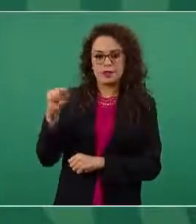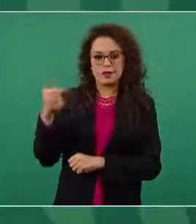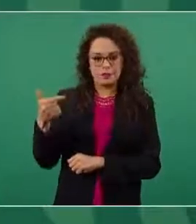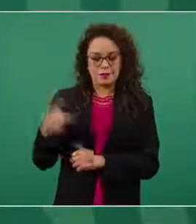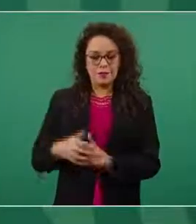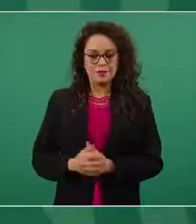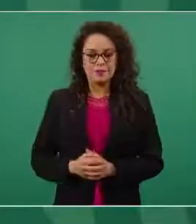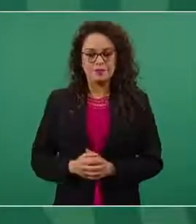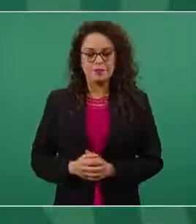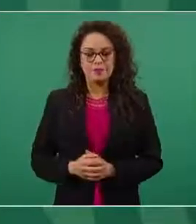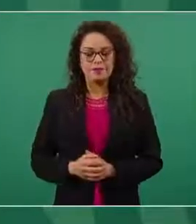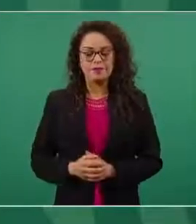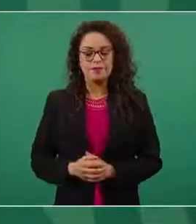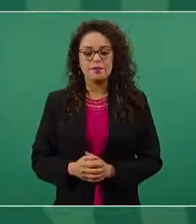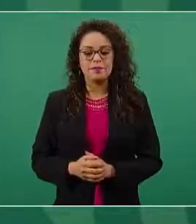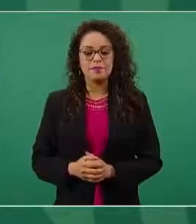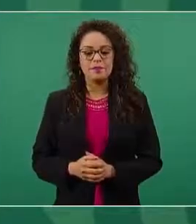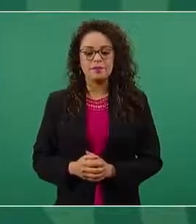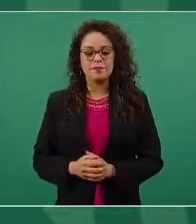que Salinas los